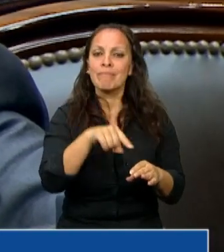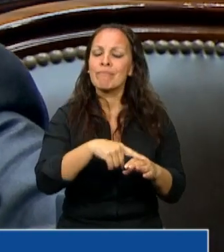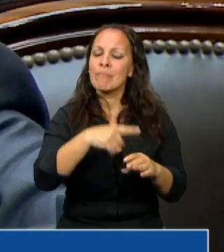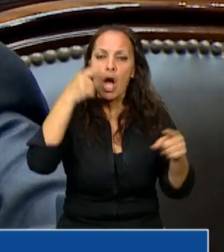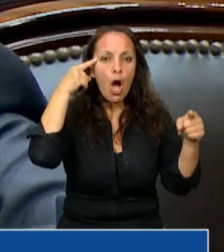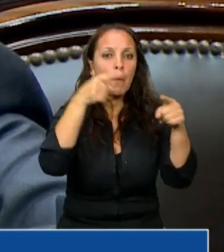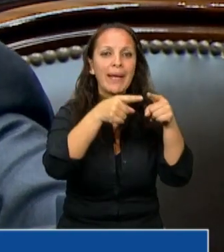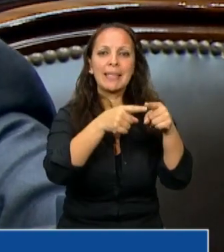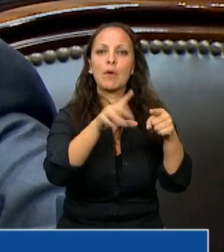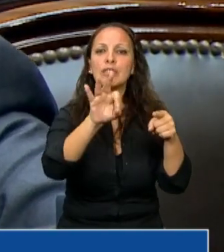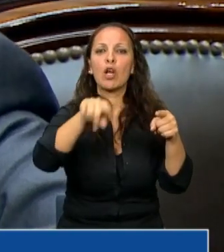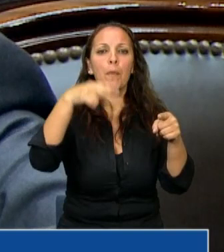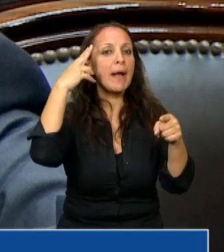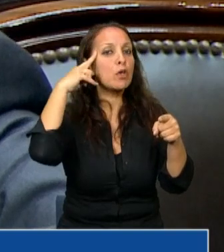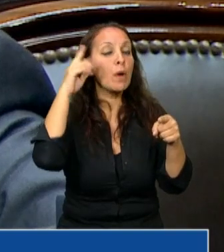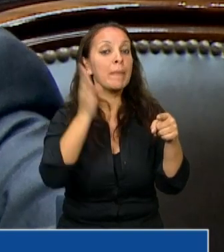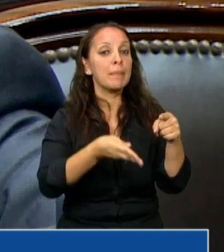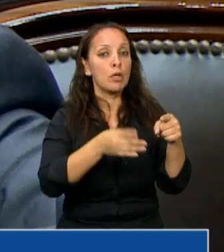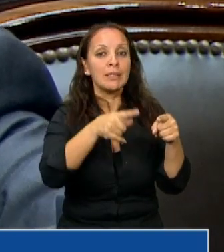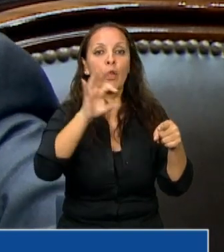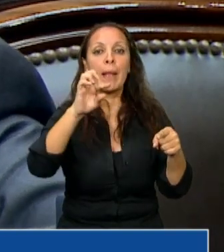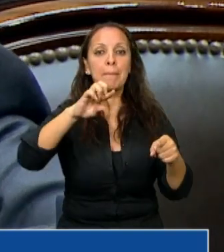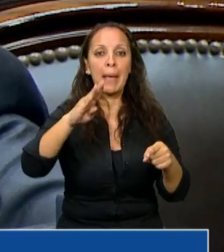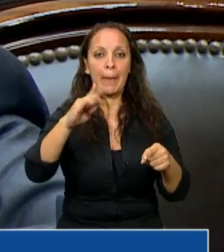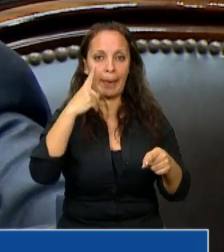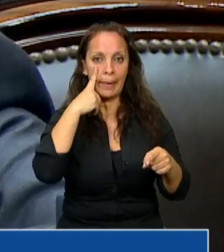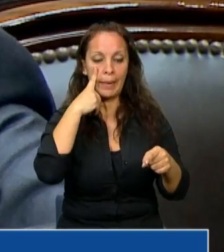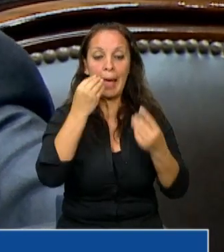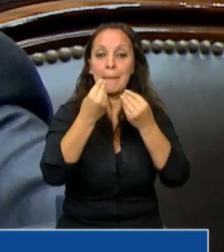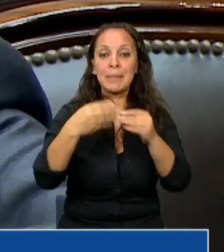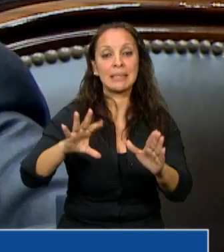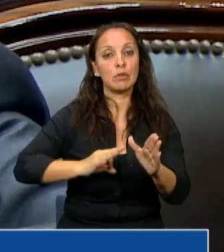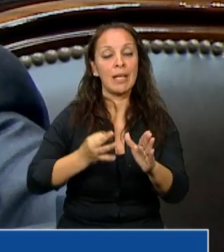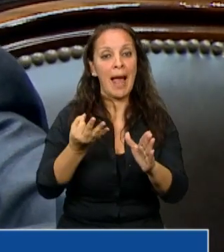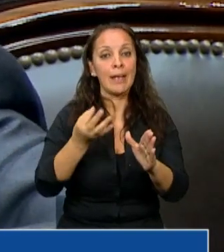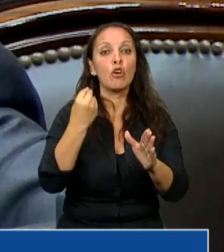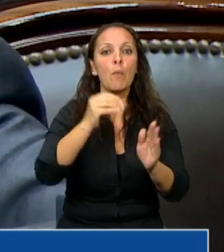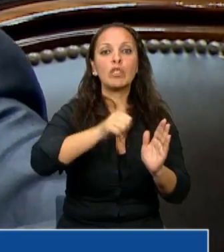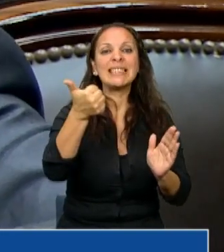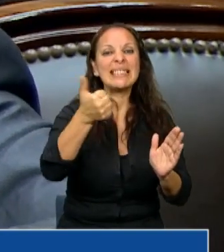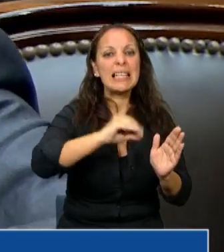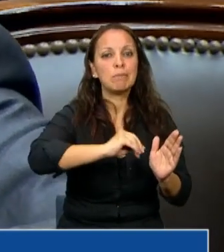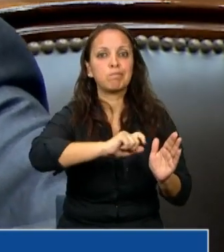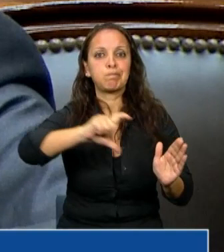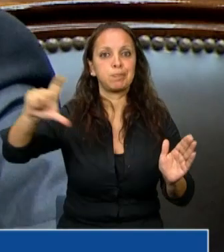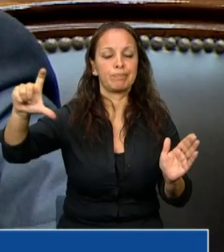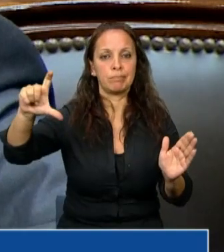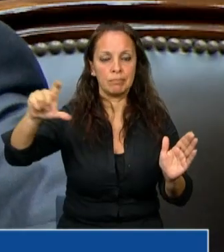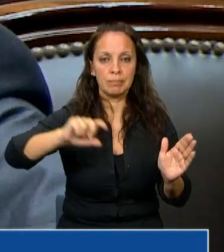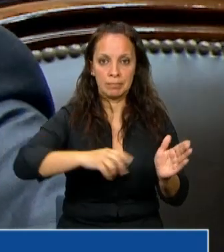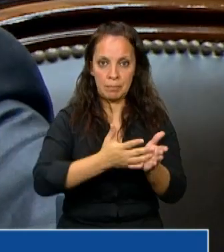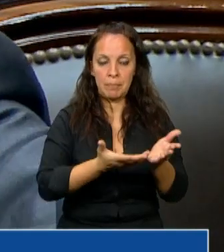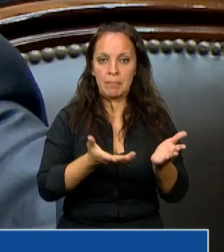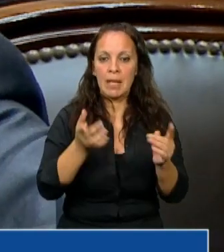de 0,9 puntos del producto. Arrancamos el año 2024 con 6 veces más de déficit fiscal de que nos